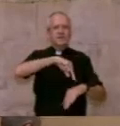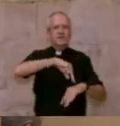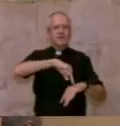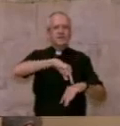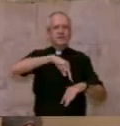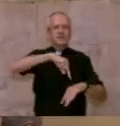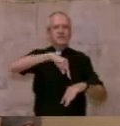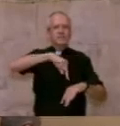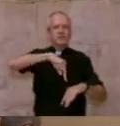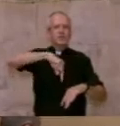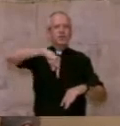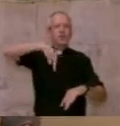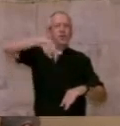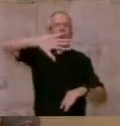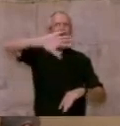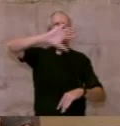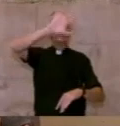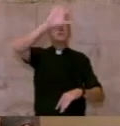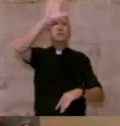subió al cielo,